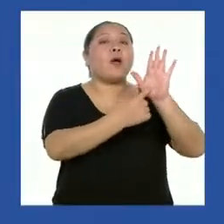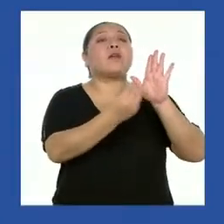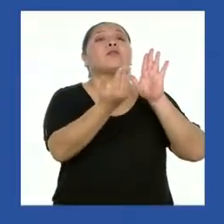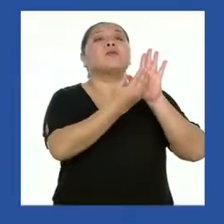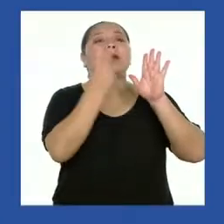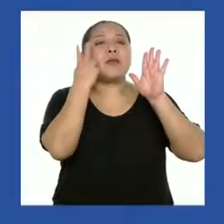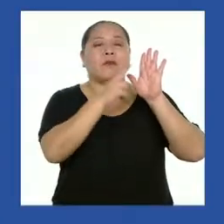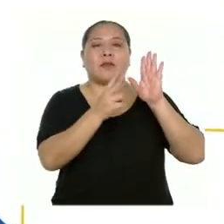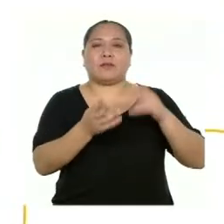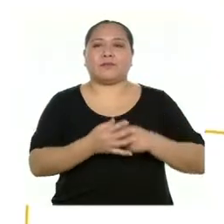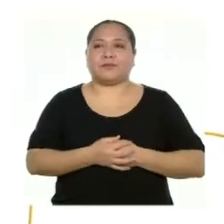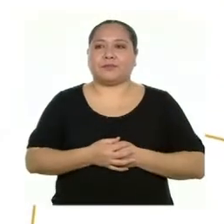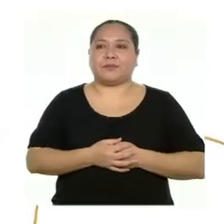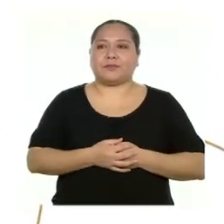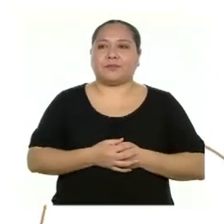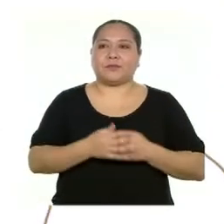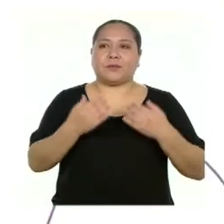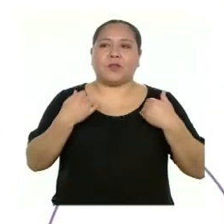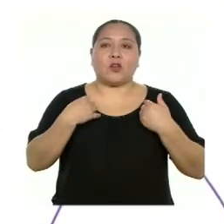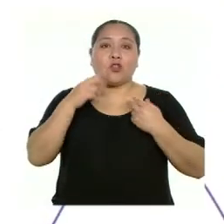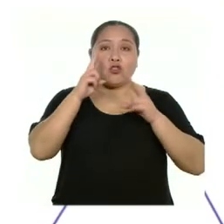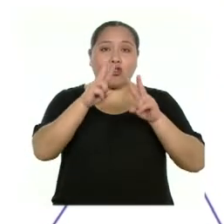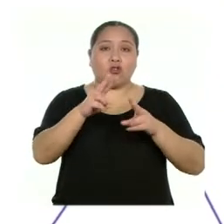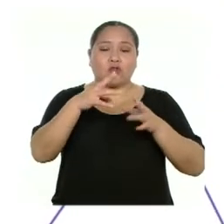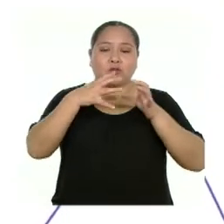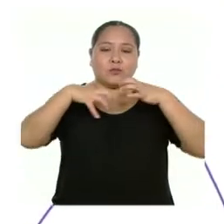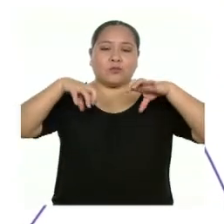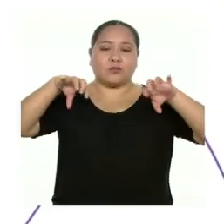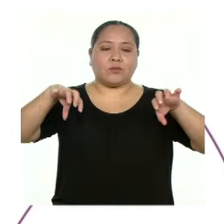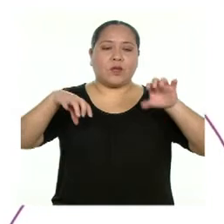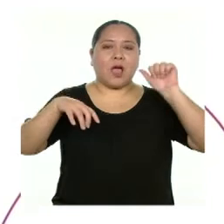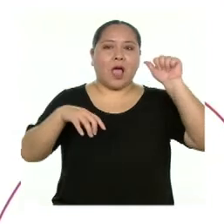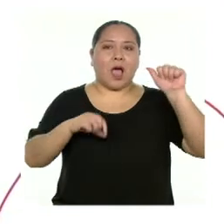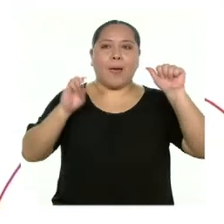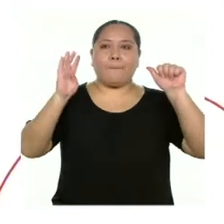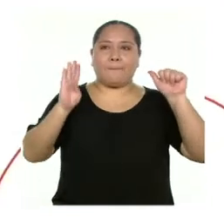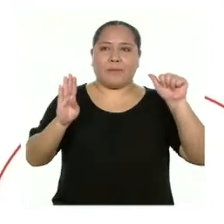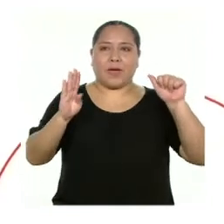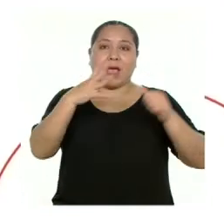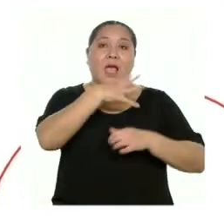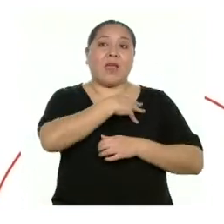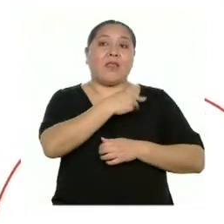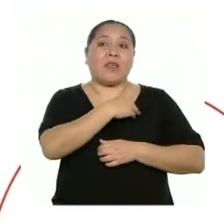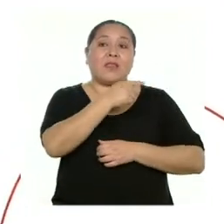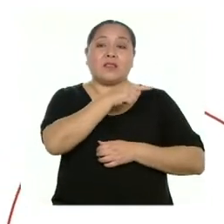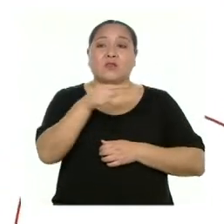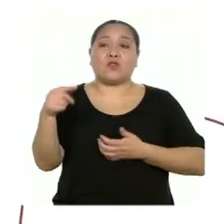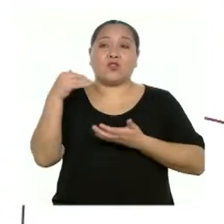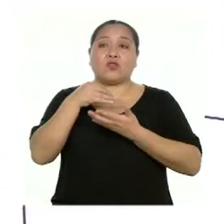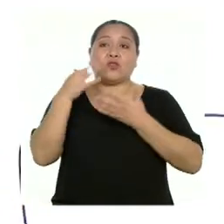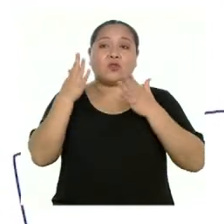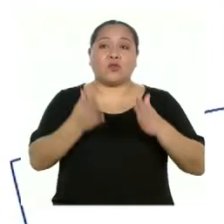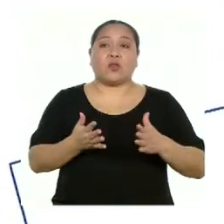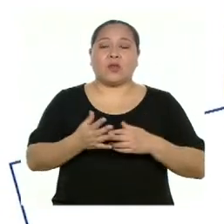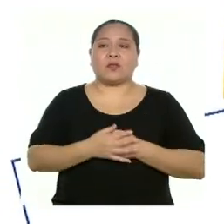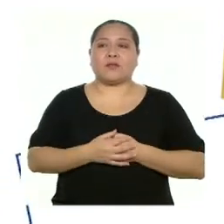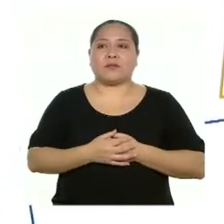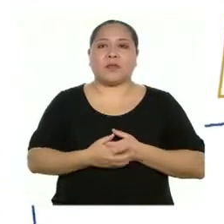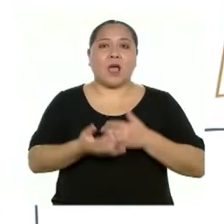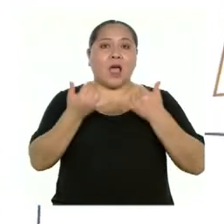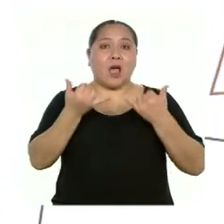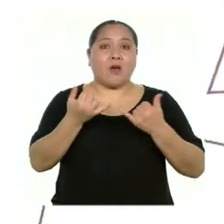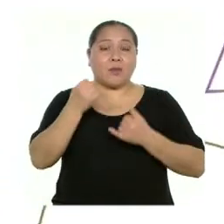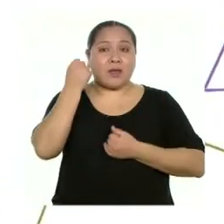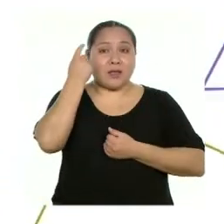pantalla. Tenemos dos muestras, A y B, sobre las edades de unos estudiantes. Ahora, para un